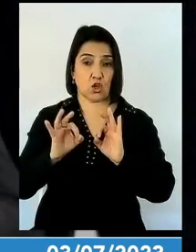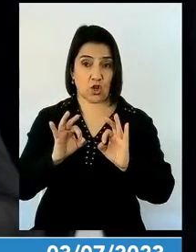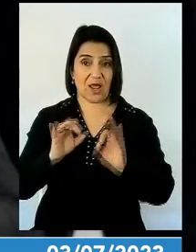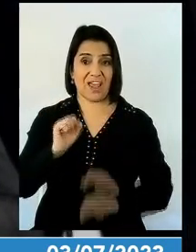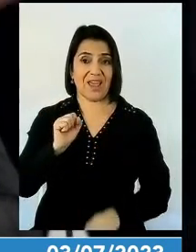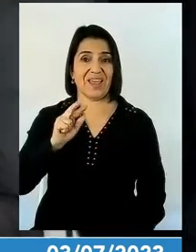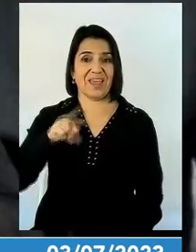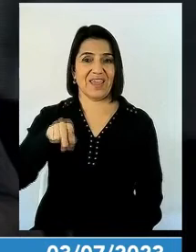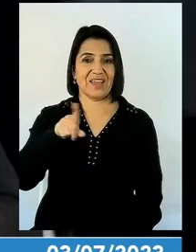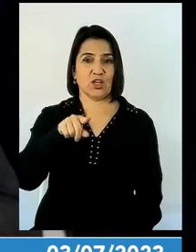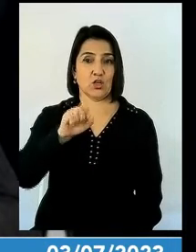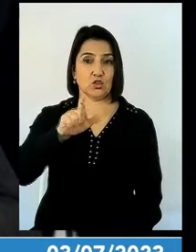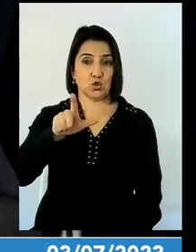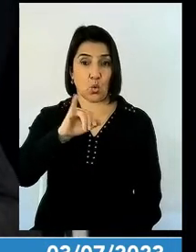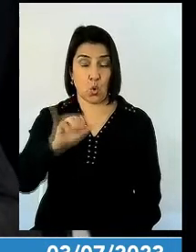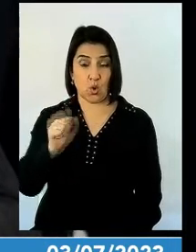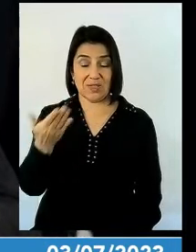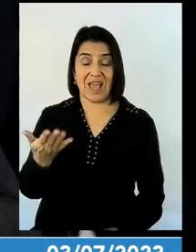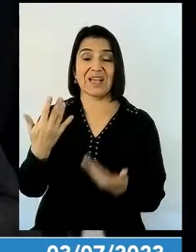Señora Jimena,